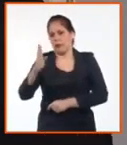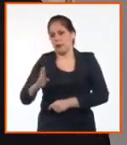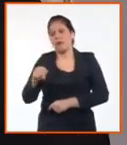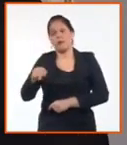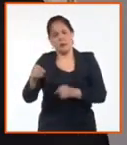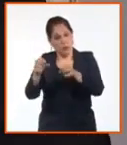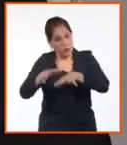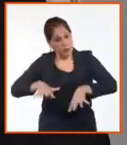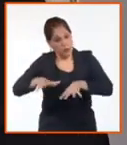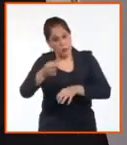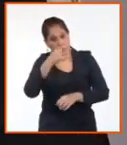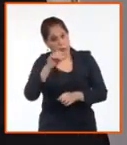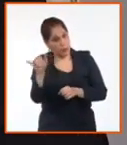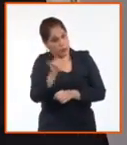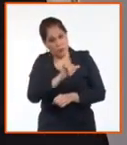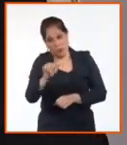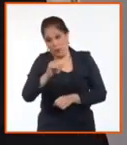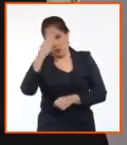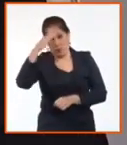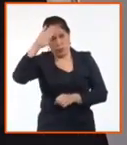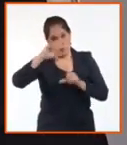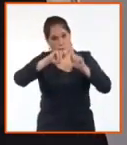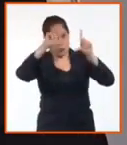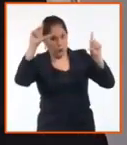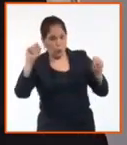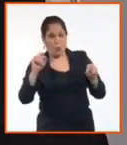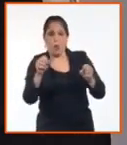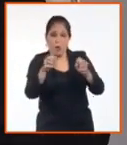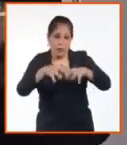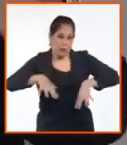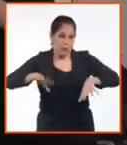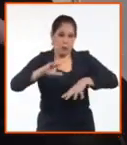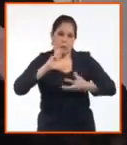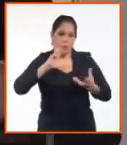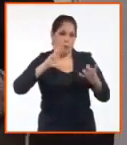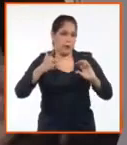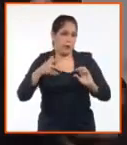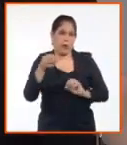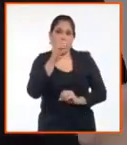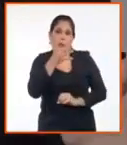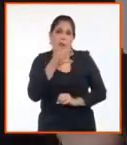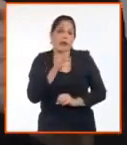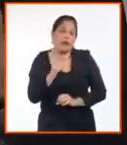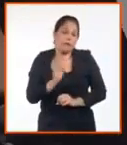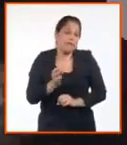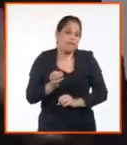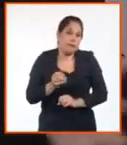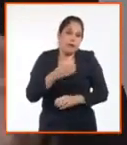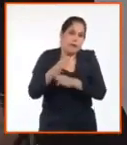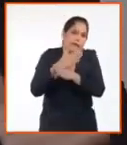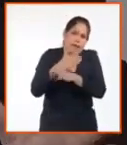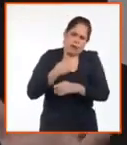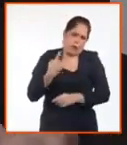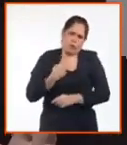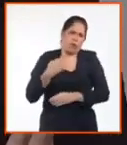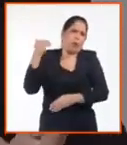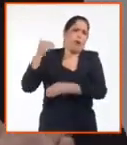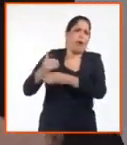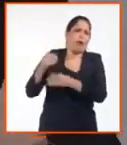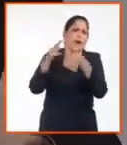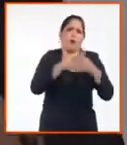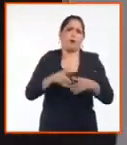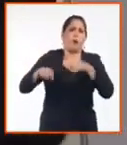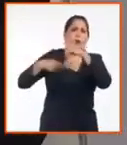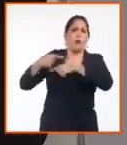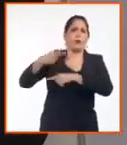situación también complicada con el tema de los medicamentos de una circunstancia por supuesto diferente a nosotros no tienen bloqueo ni quizás